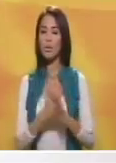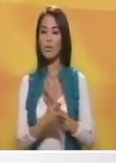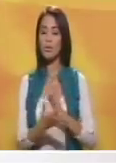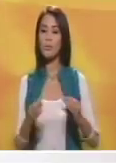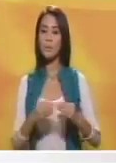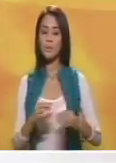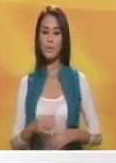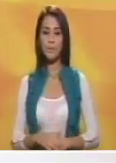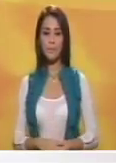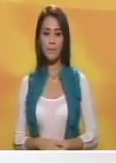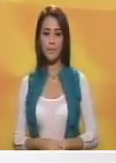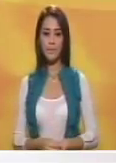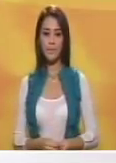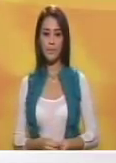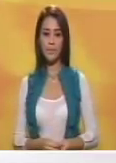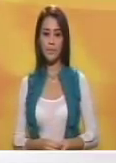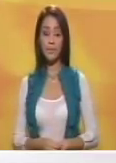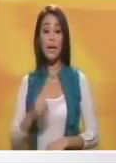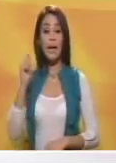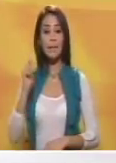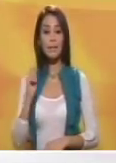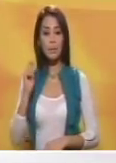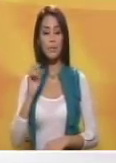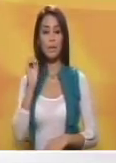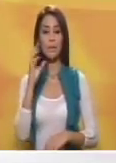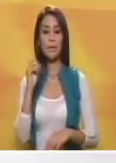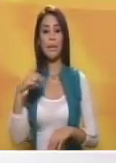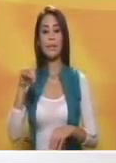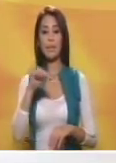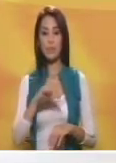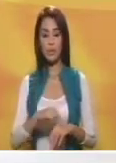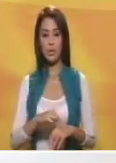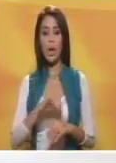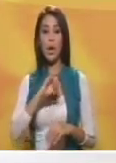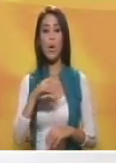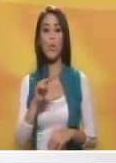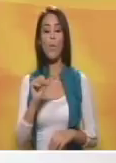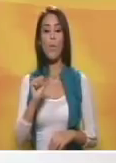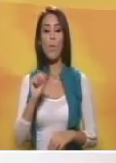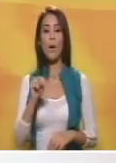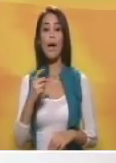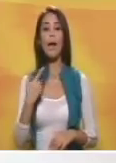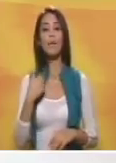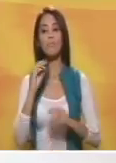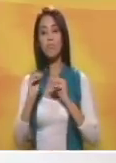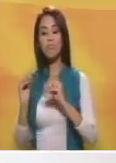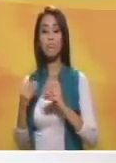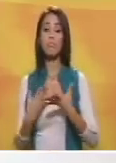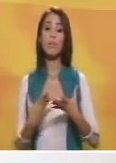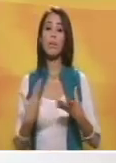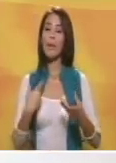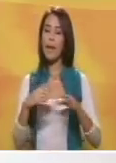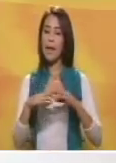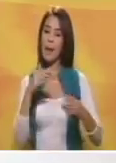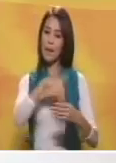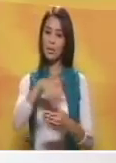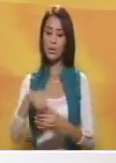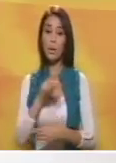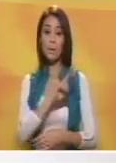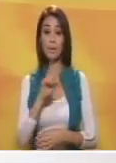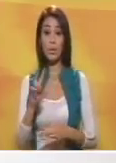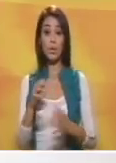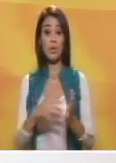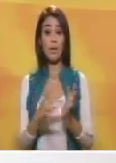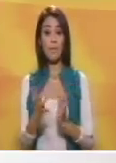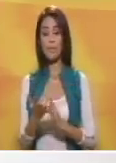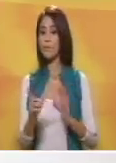del encuentro. Continuamos. El diputado a la Asamblea Nacional, Juan Andrés Mejía, reiteró que el llamado a una mega elección el próximo 22 de abril es